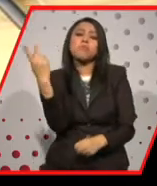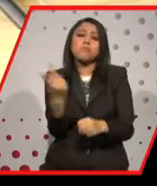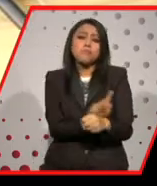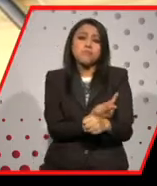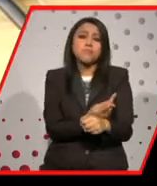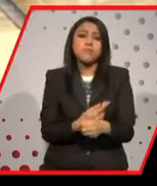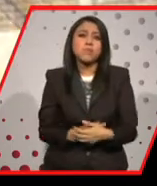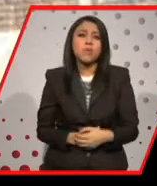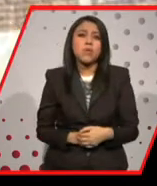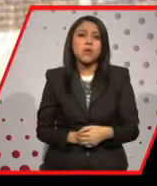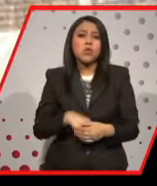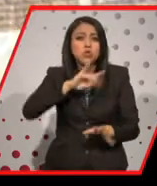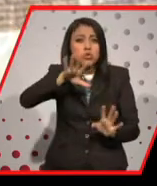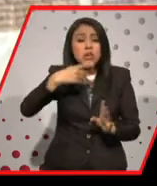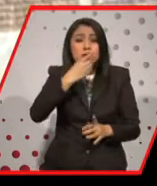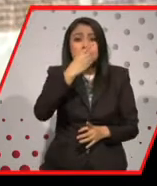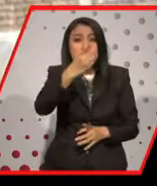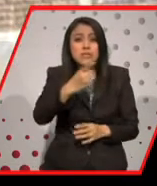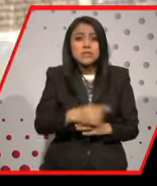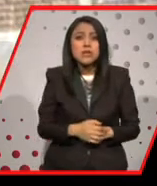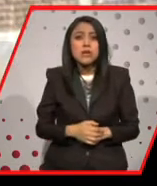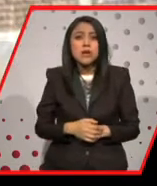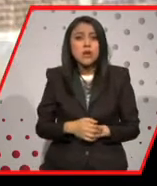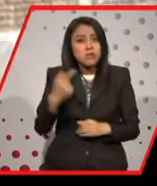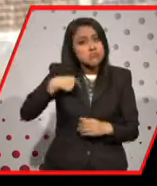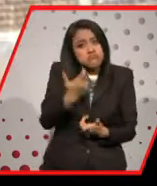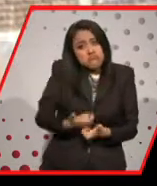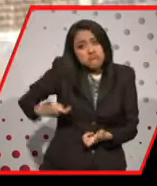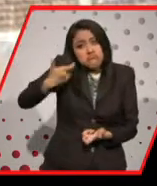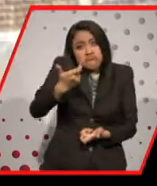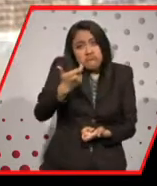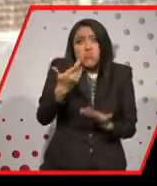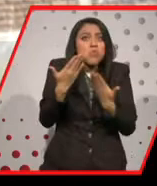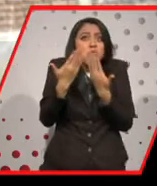como se lo decía en un momento, nuestro bolsillo ya no da.